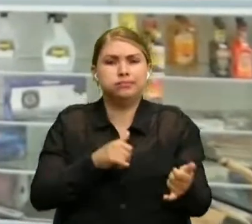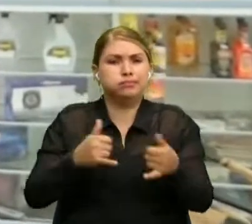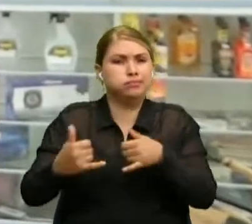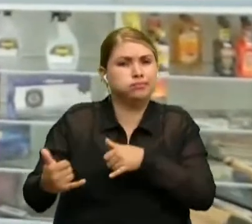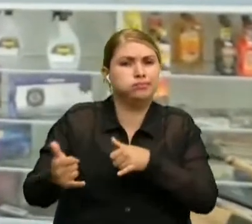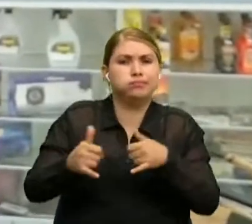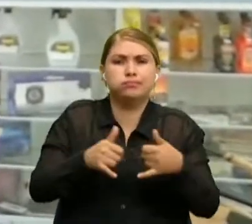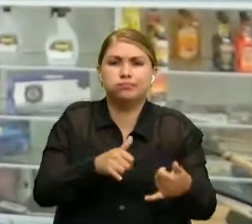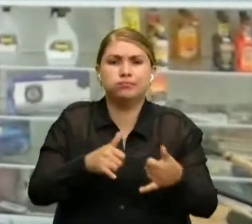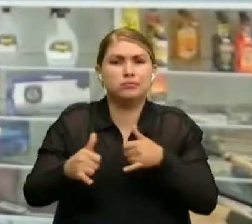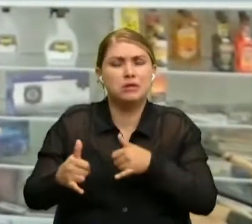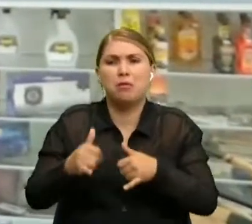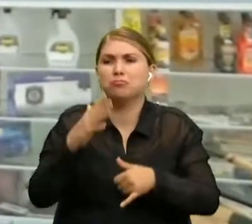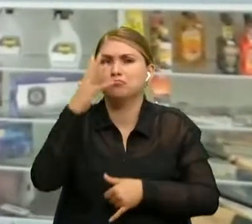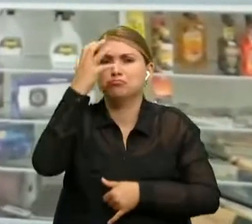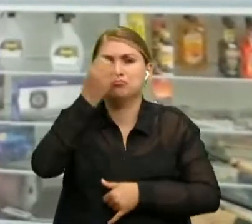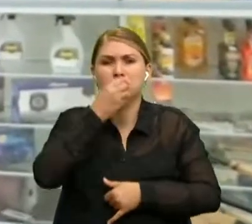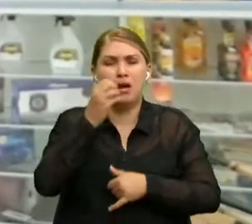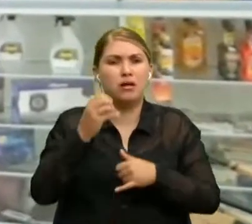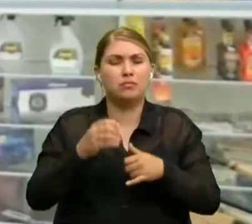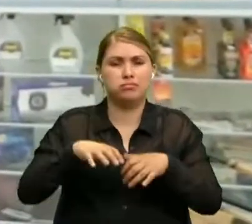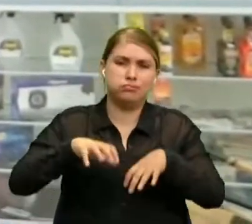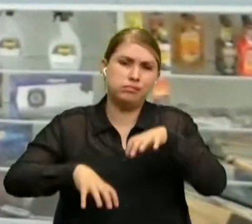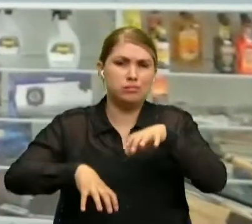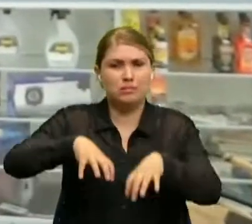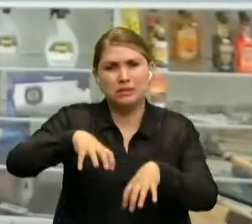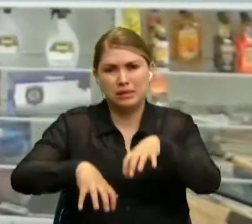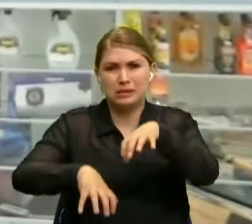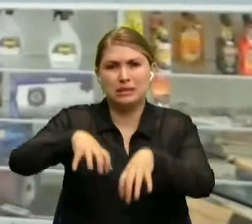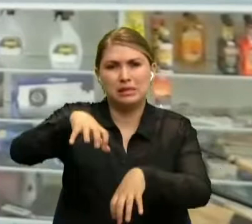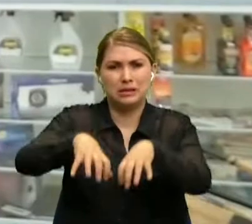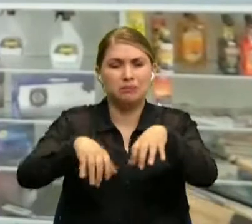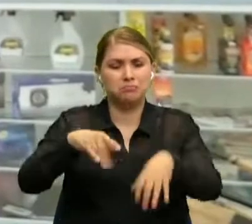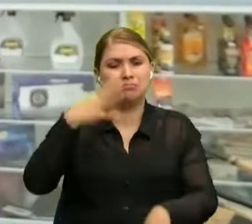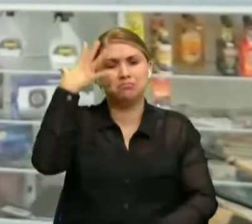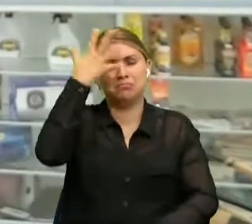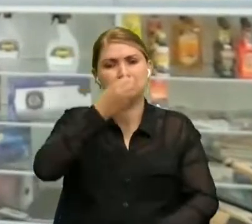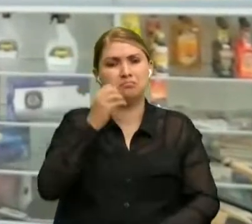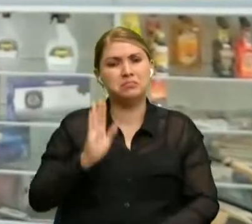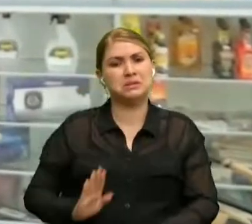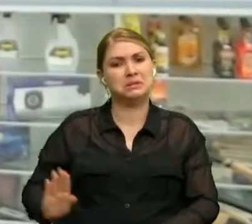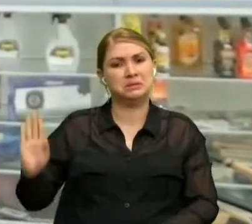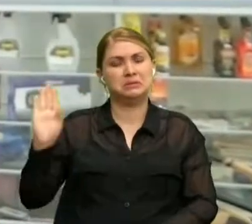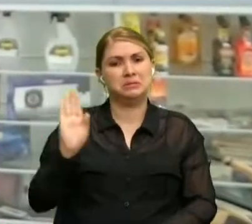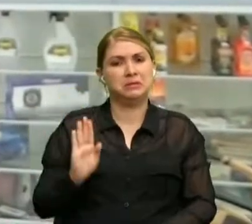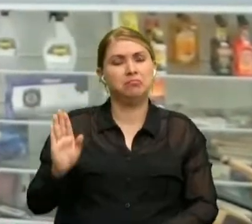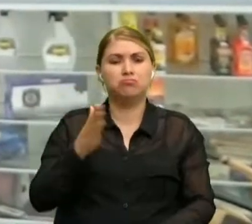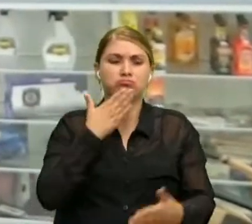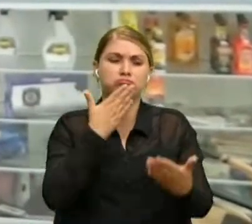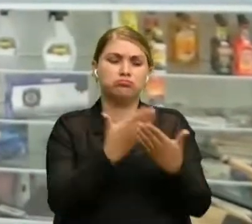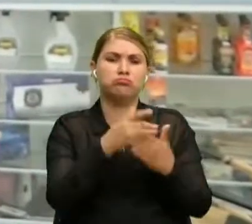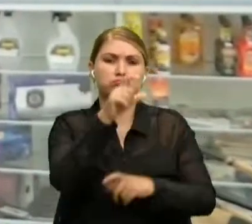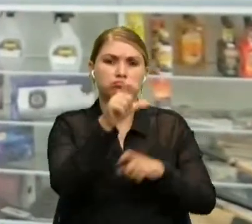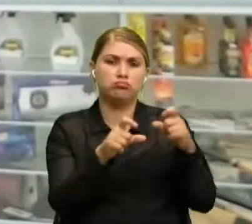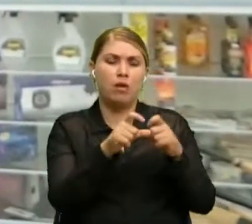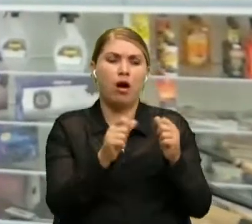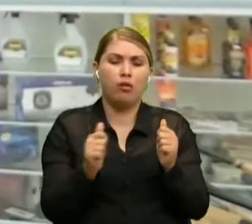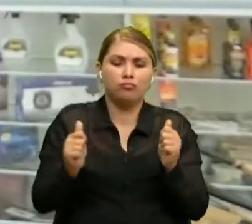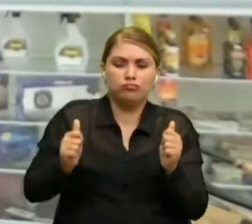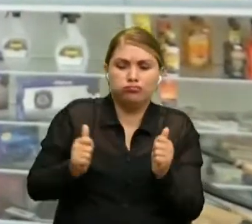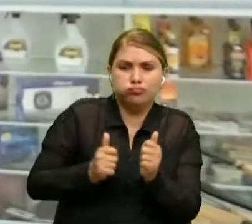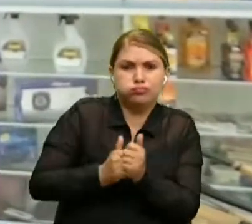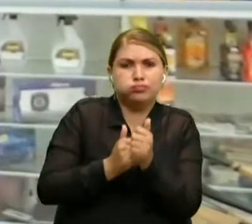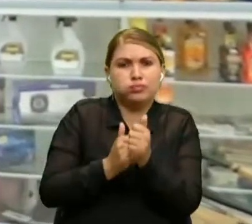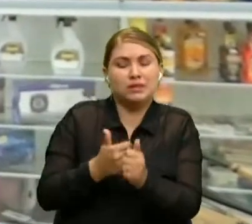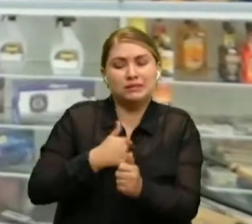Un recorrido muy bonito, muy quebrado por las vías de este bello departamento. Agradezco a la gente que nos estuvo acompañando,